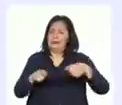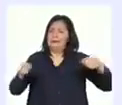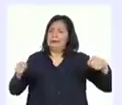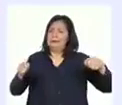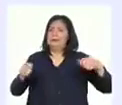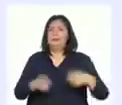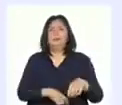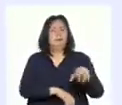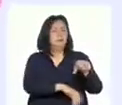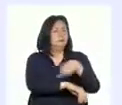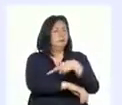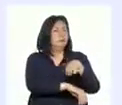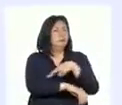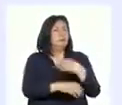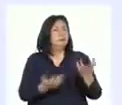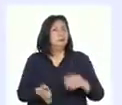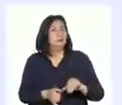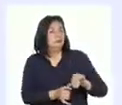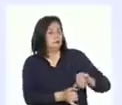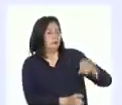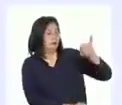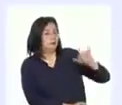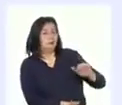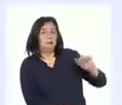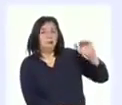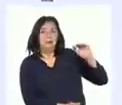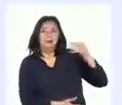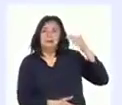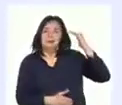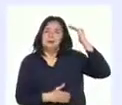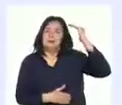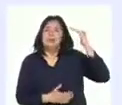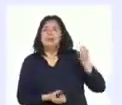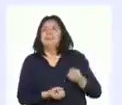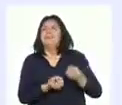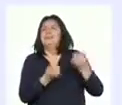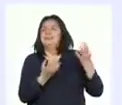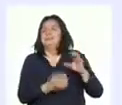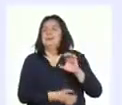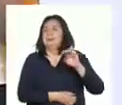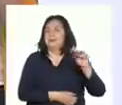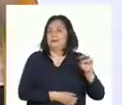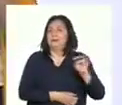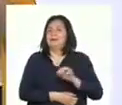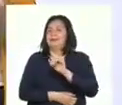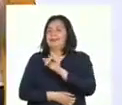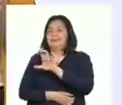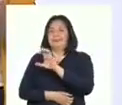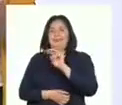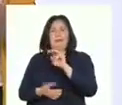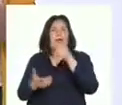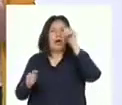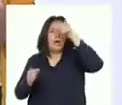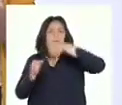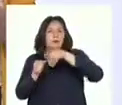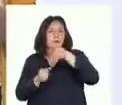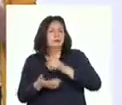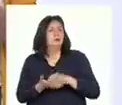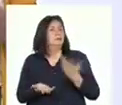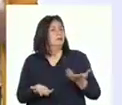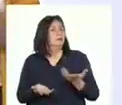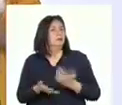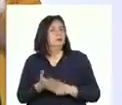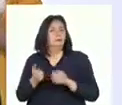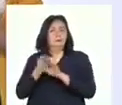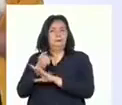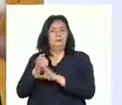métrica, una regla y un tallímetro para medir en metros y centímetros. Recordemos que la unidad